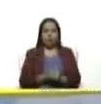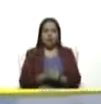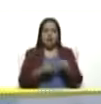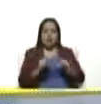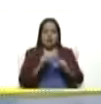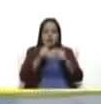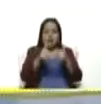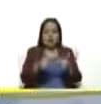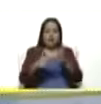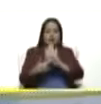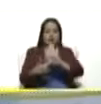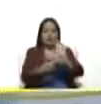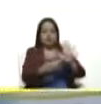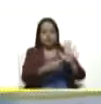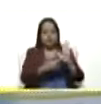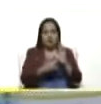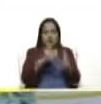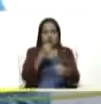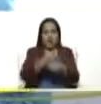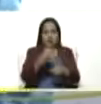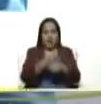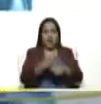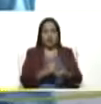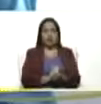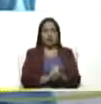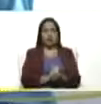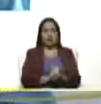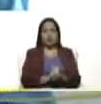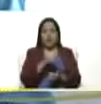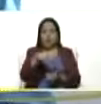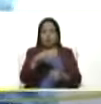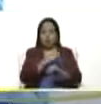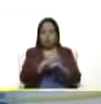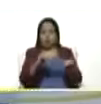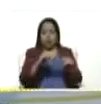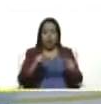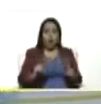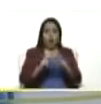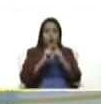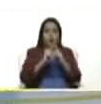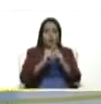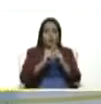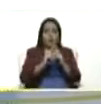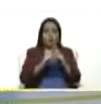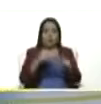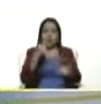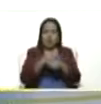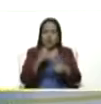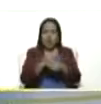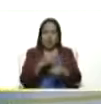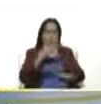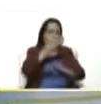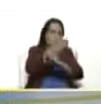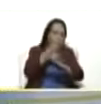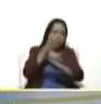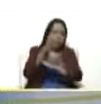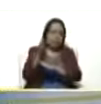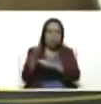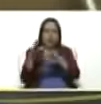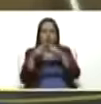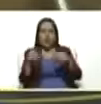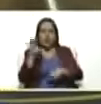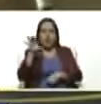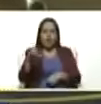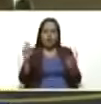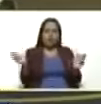comenzaron a visibilizarse y una vez culminados estos encuentros, se dieron a la tarea de ir por todo el país a divulgar